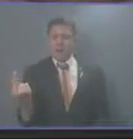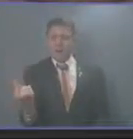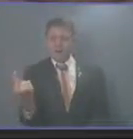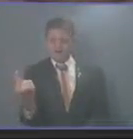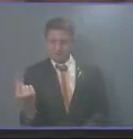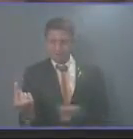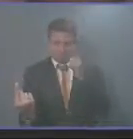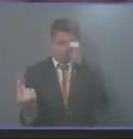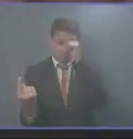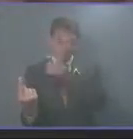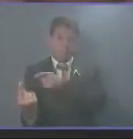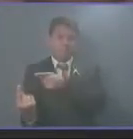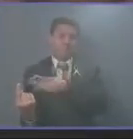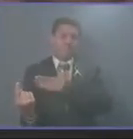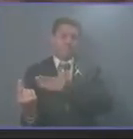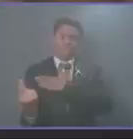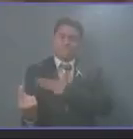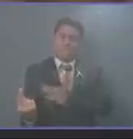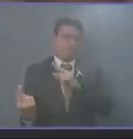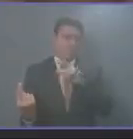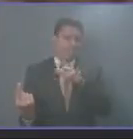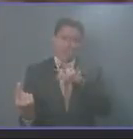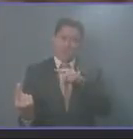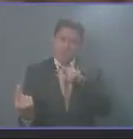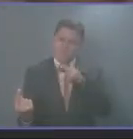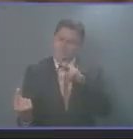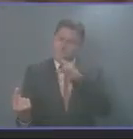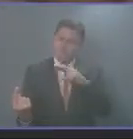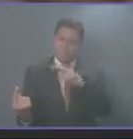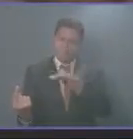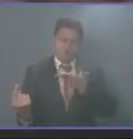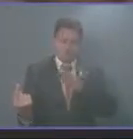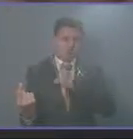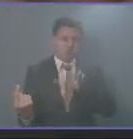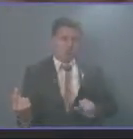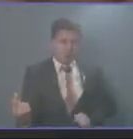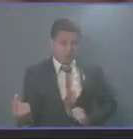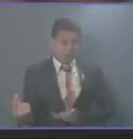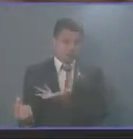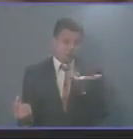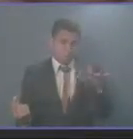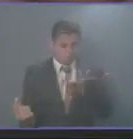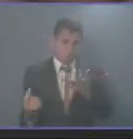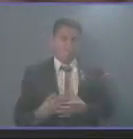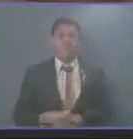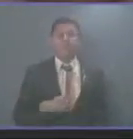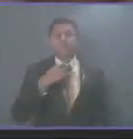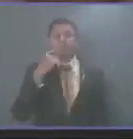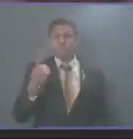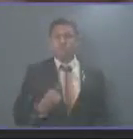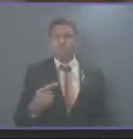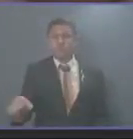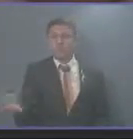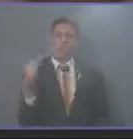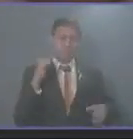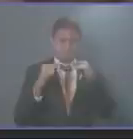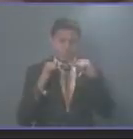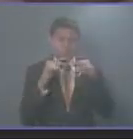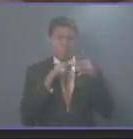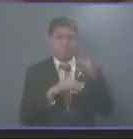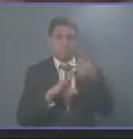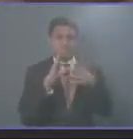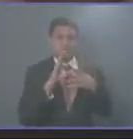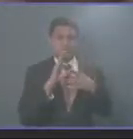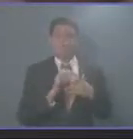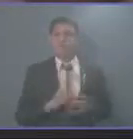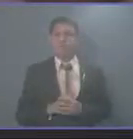Salvador, en reconocimiento a los aportes brindados a la República y al pueblo salvadoreño. Por tanto, en uso de sus